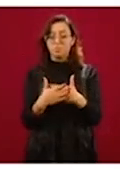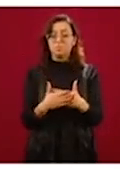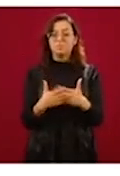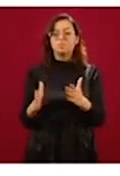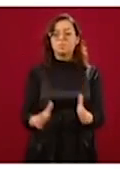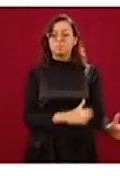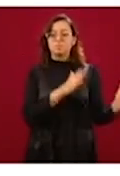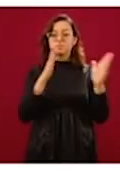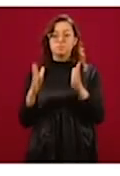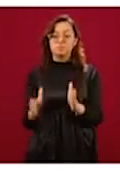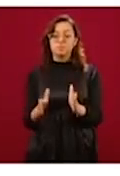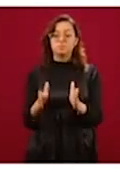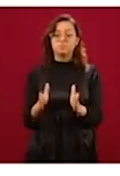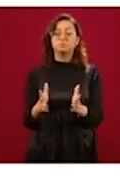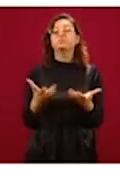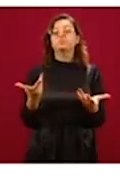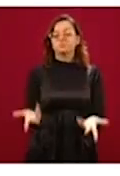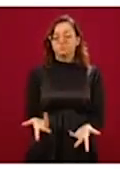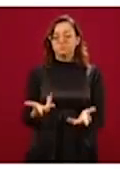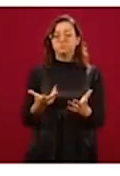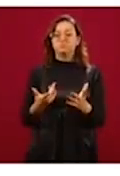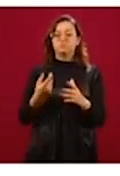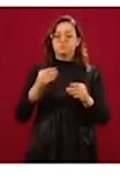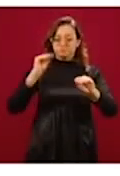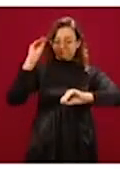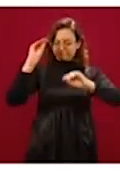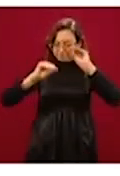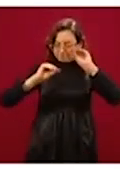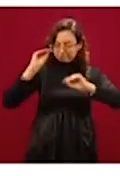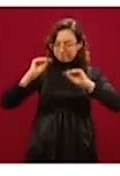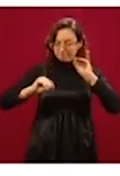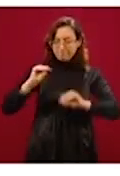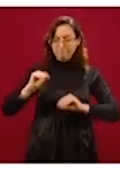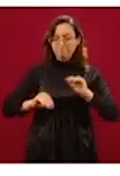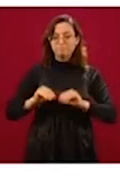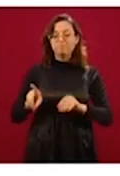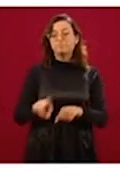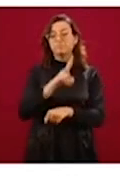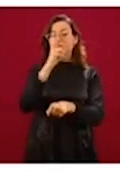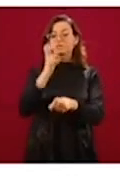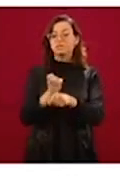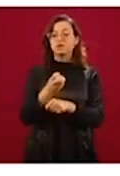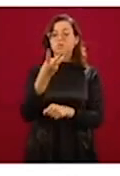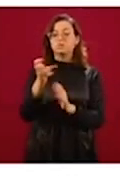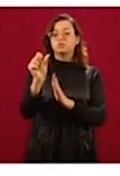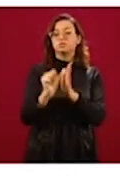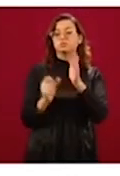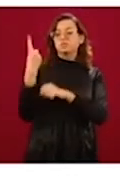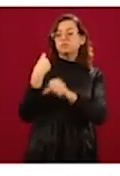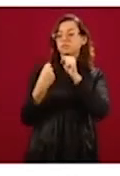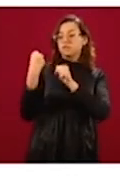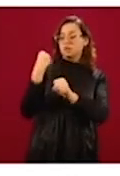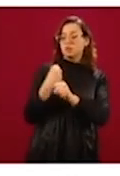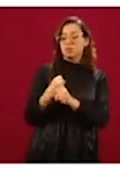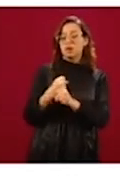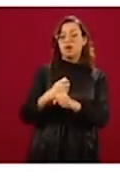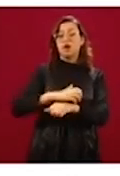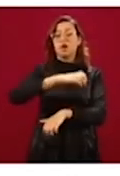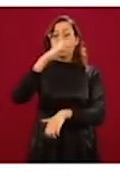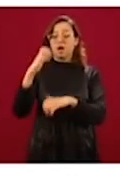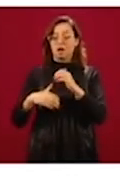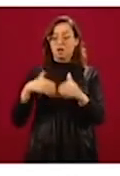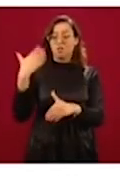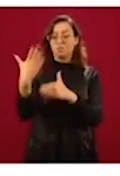a la siguiente fase de ejecución que es el diseño que empezó en el segundo trimestre del año pasado y terminará incluso este